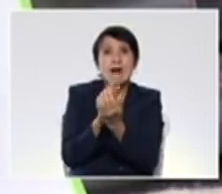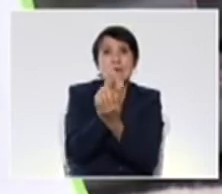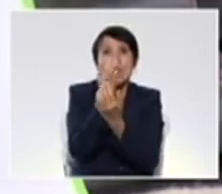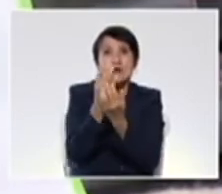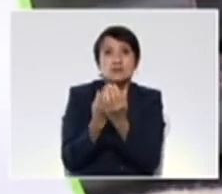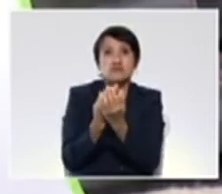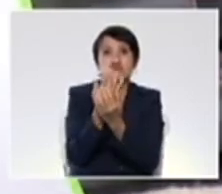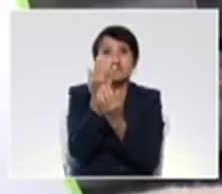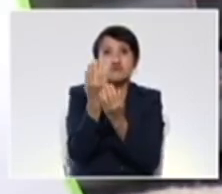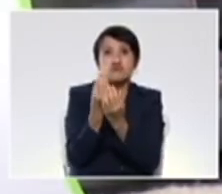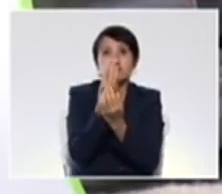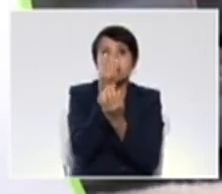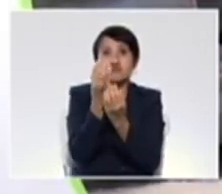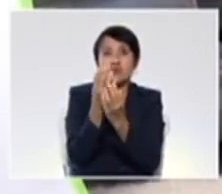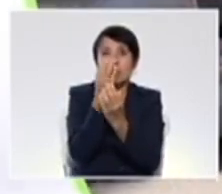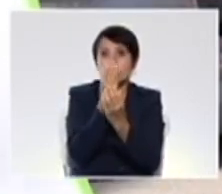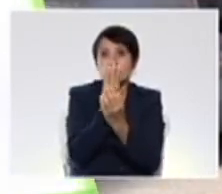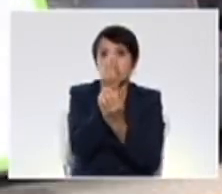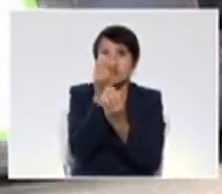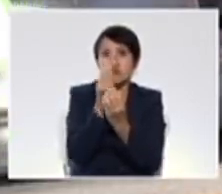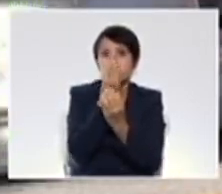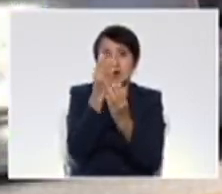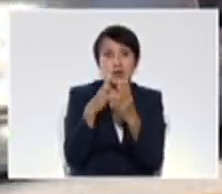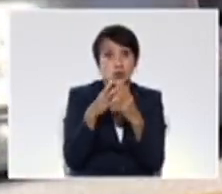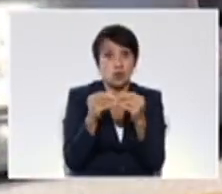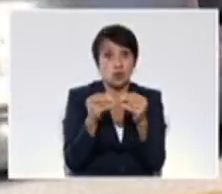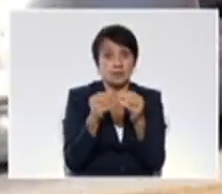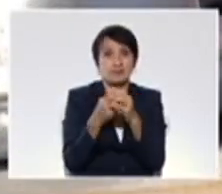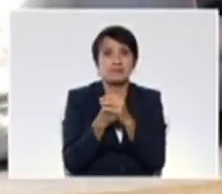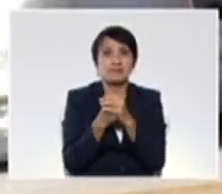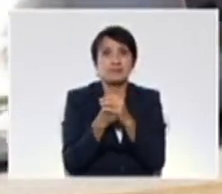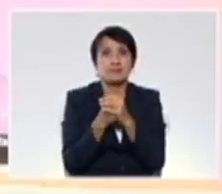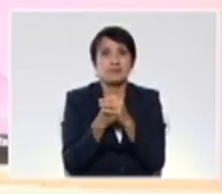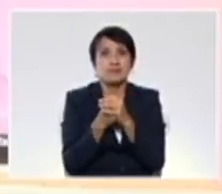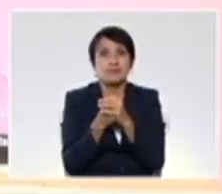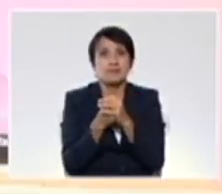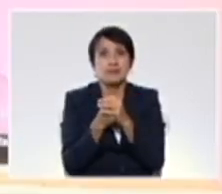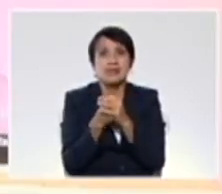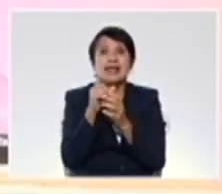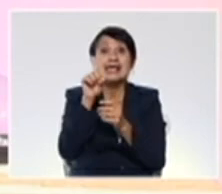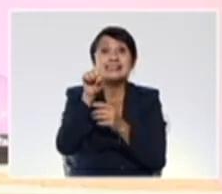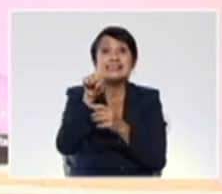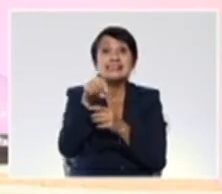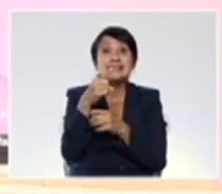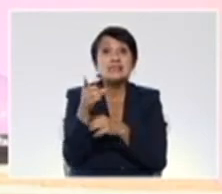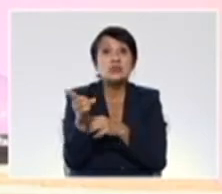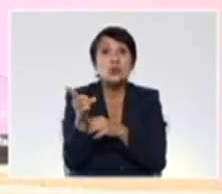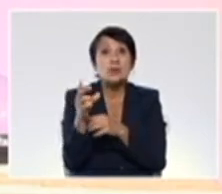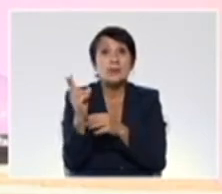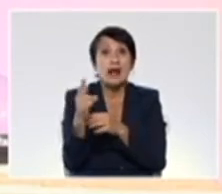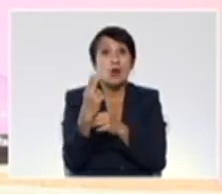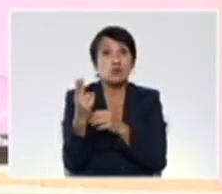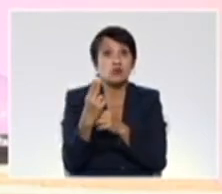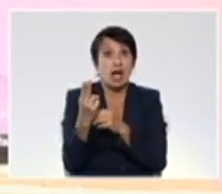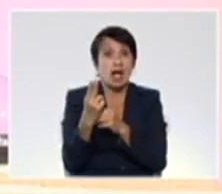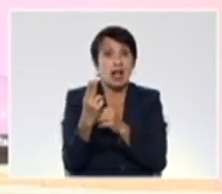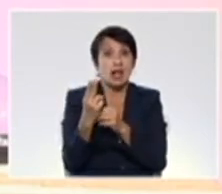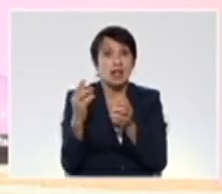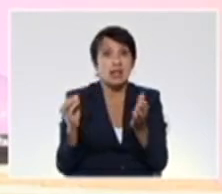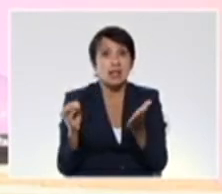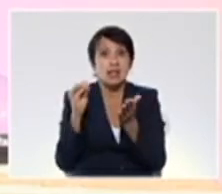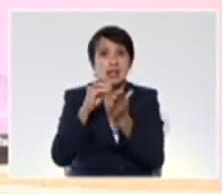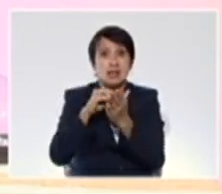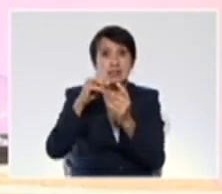internamente, pero esta vez no le vamos a colocar ese elemento, sino que vamos en esta parte a